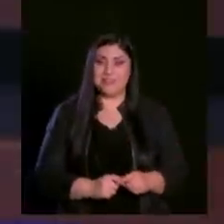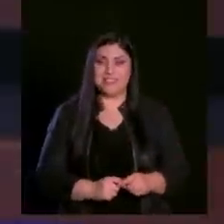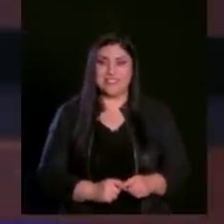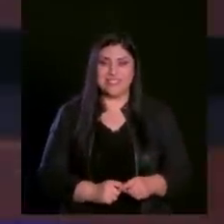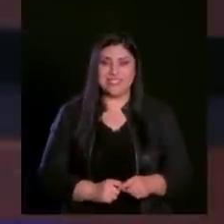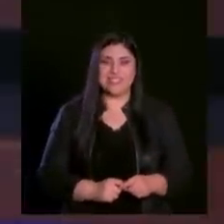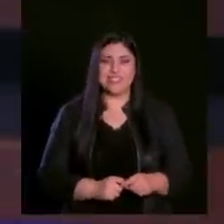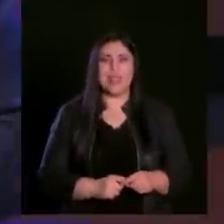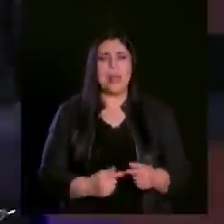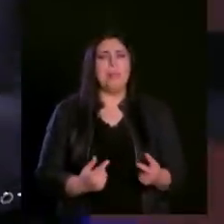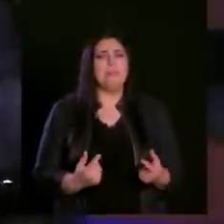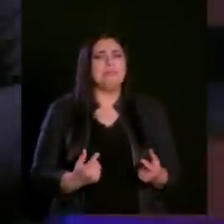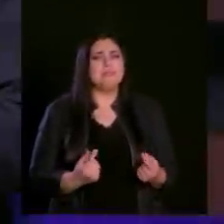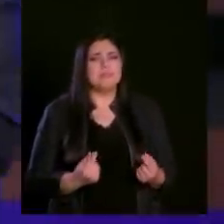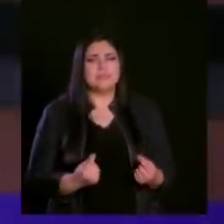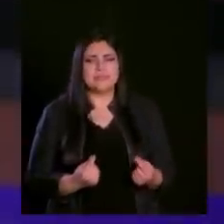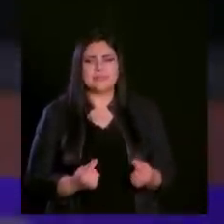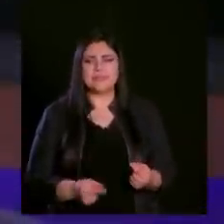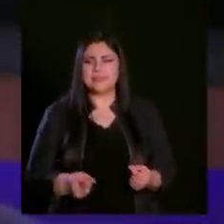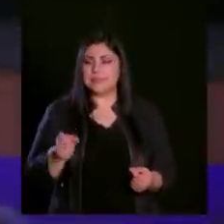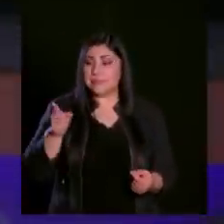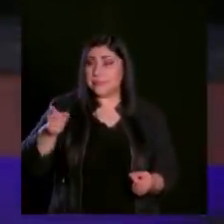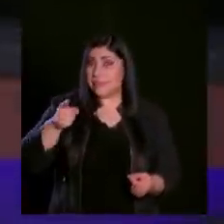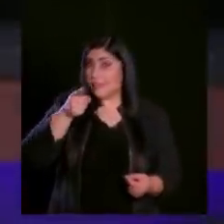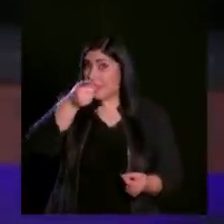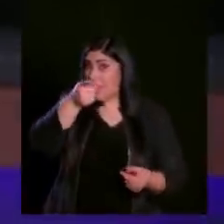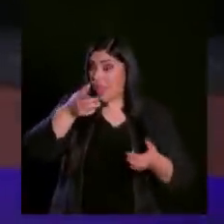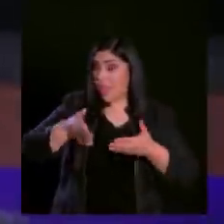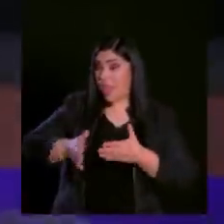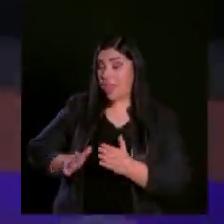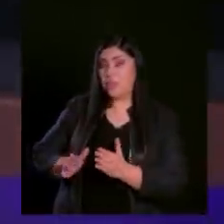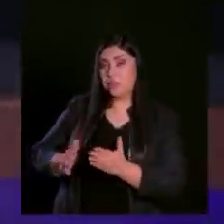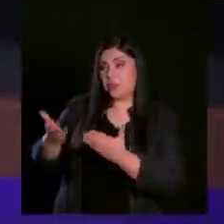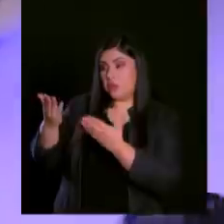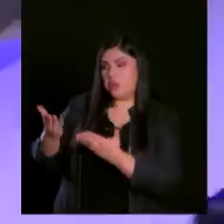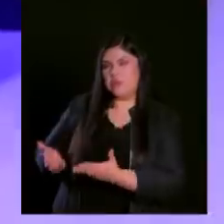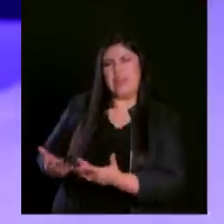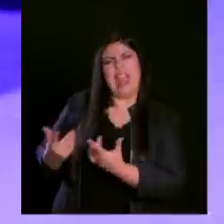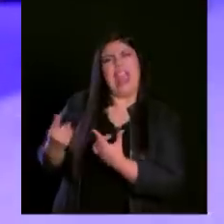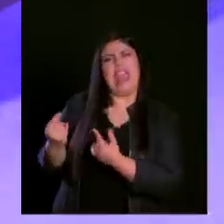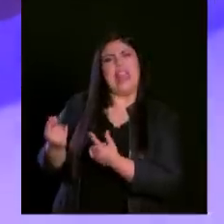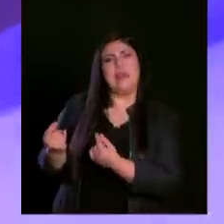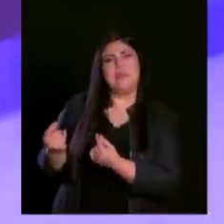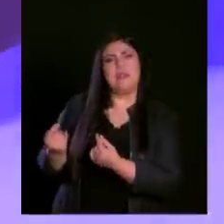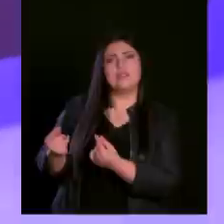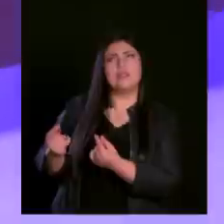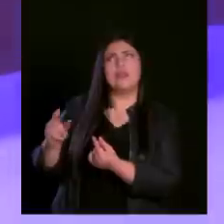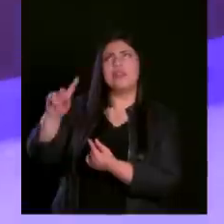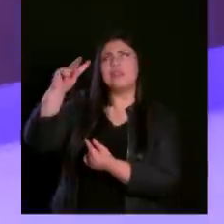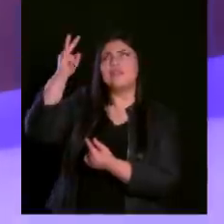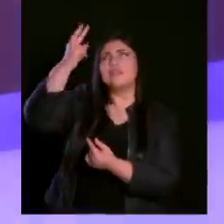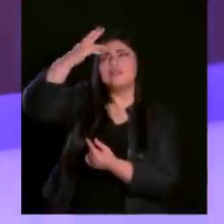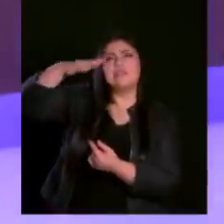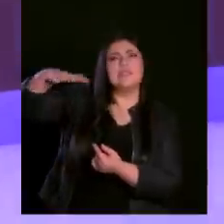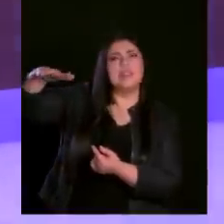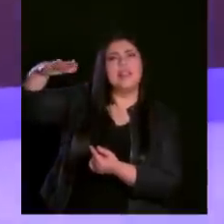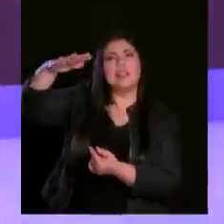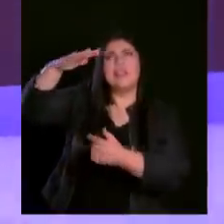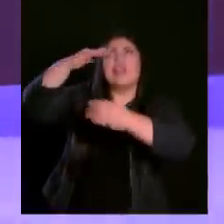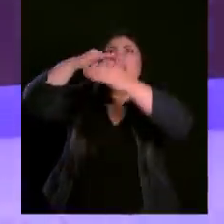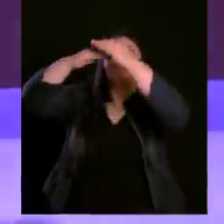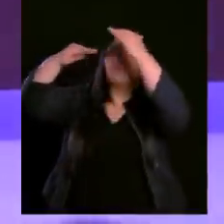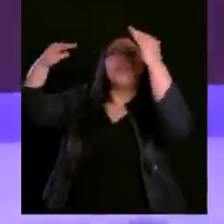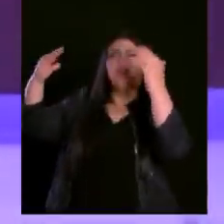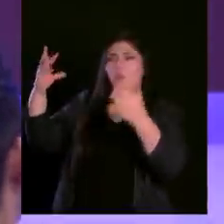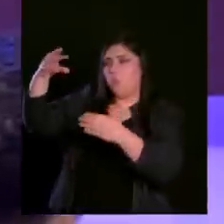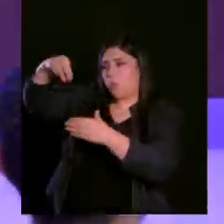qué le puede pasar a tu hijo si el reino de Dios llega déjeme déjeme leerle dos o se las cuento había un hombre que